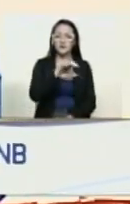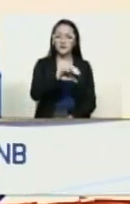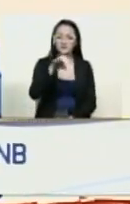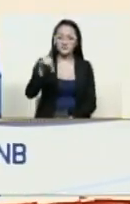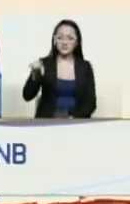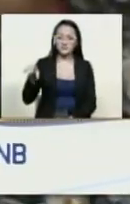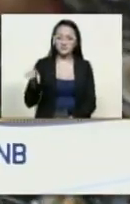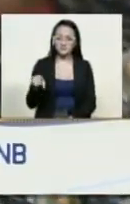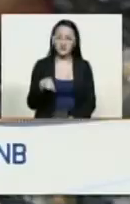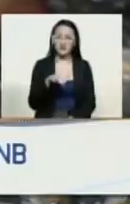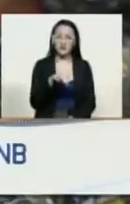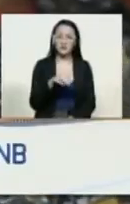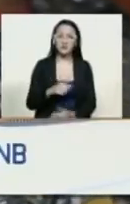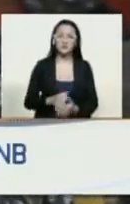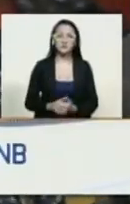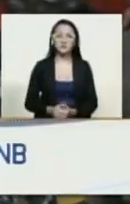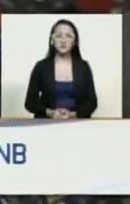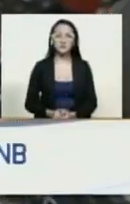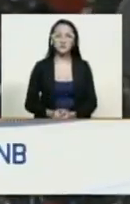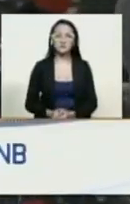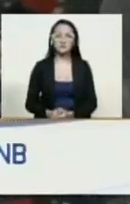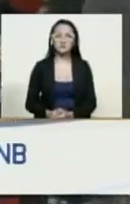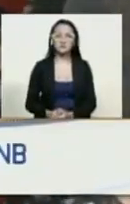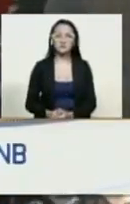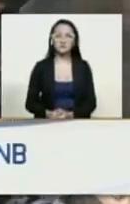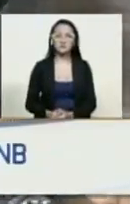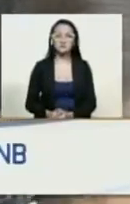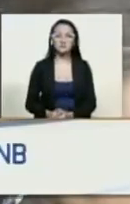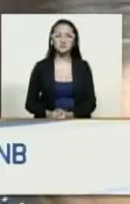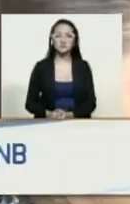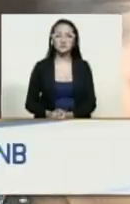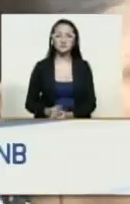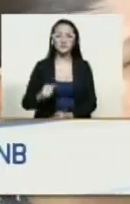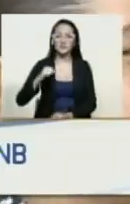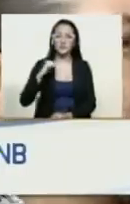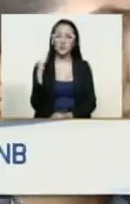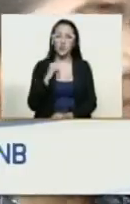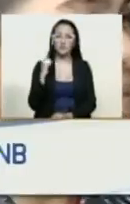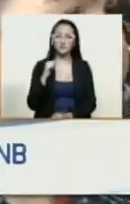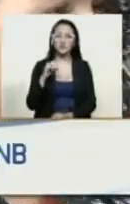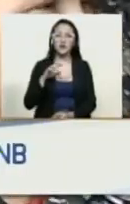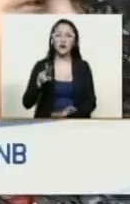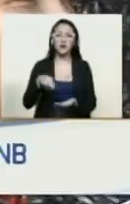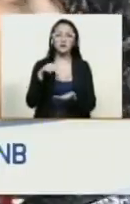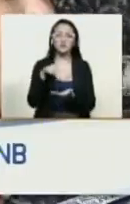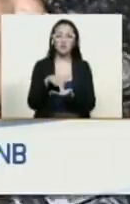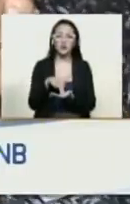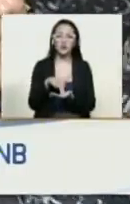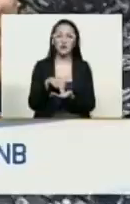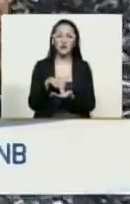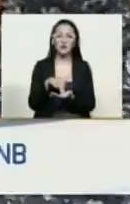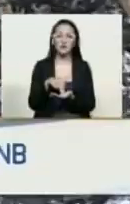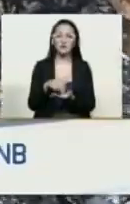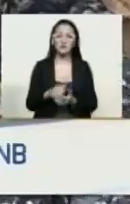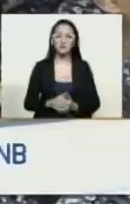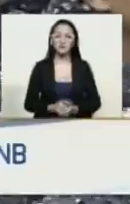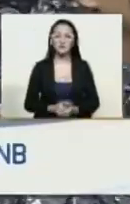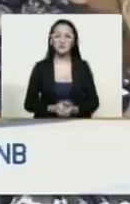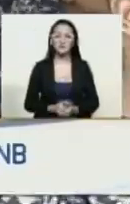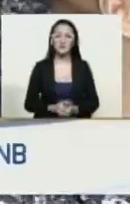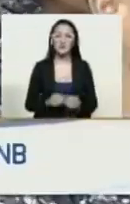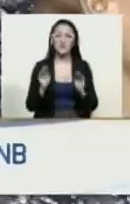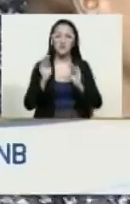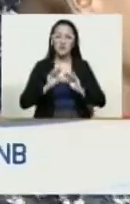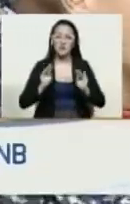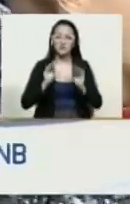estadales y los policías de la Gran Policía Nacional, darles una